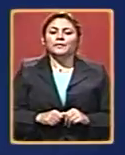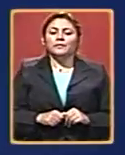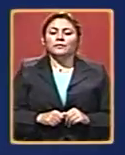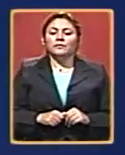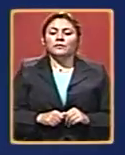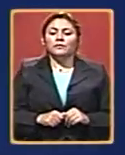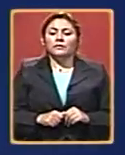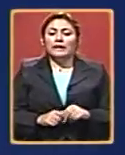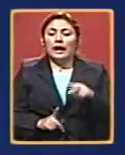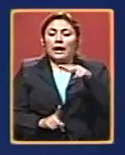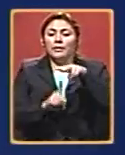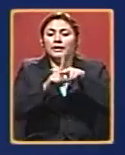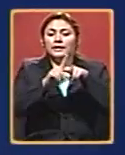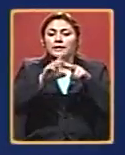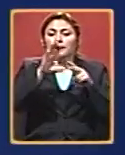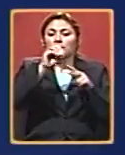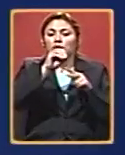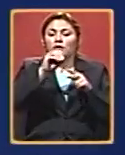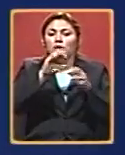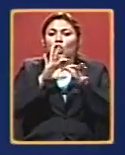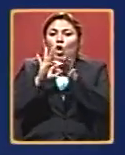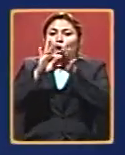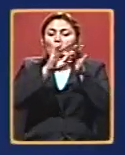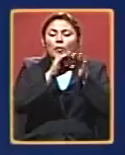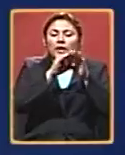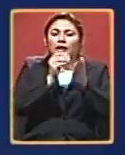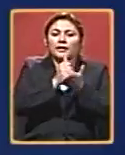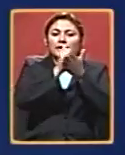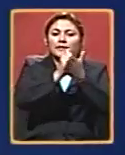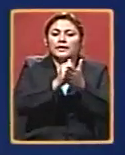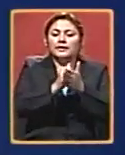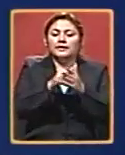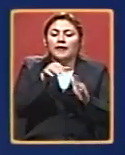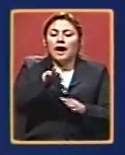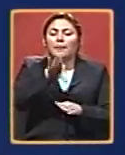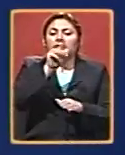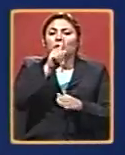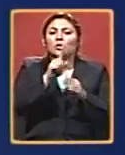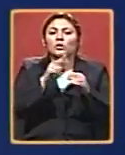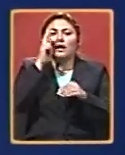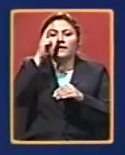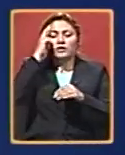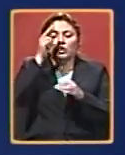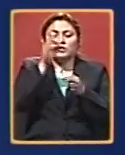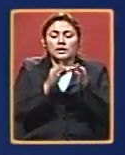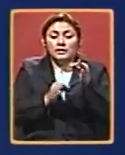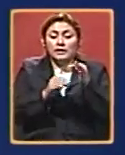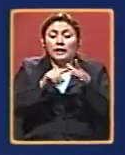Cuando aparecen las cooperativas, aparecieron por una razón muy sencilla, digamos, de inicio los que